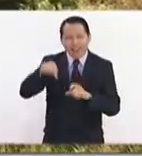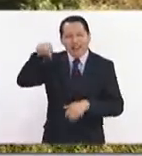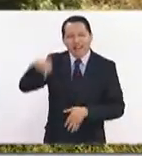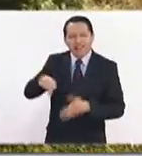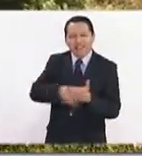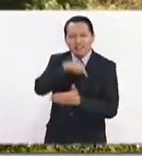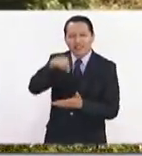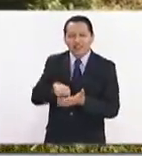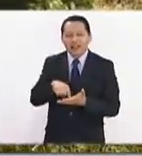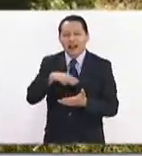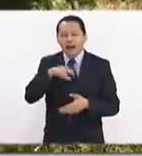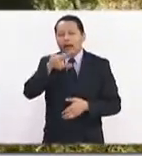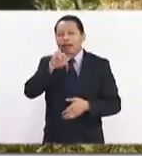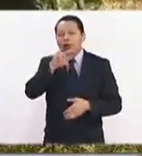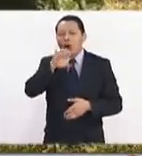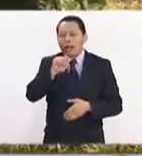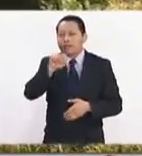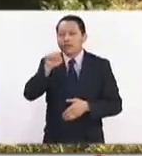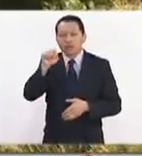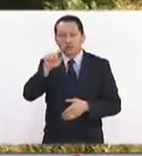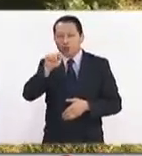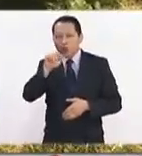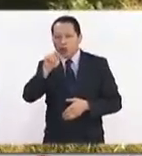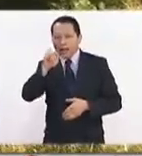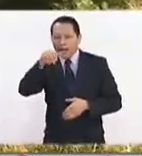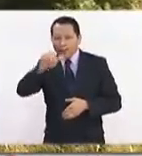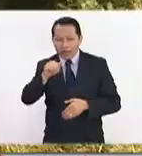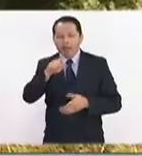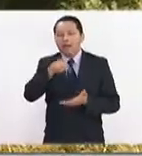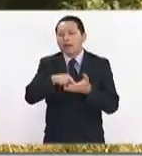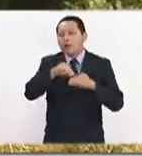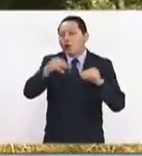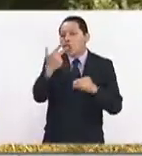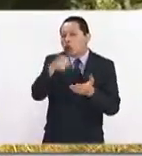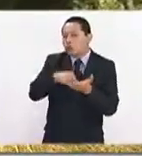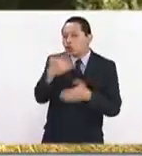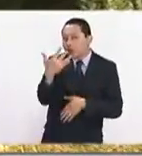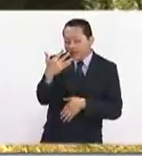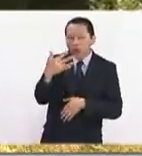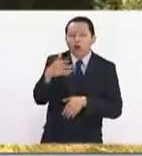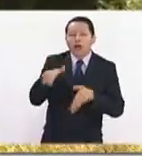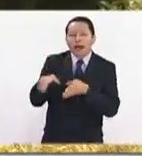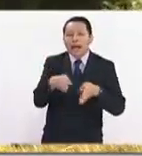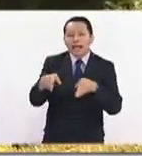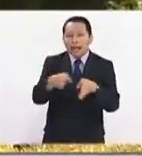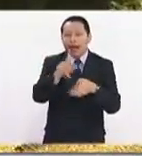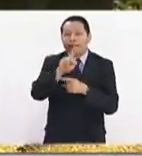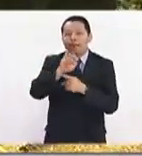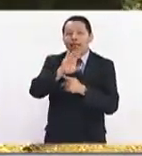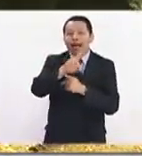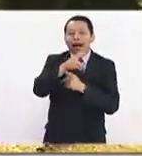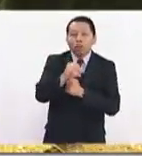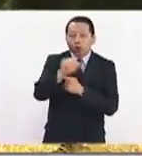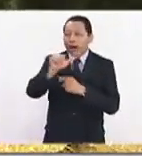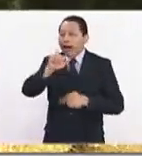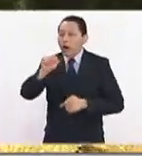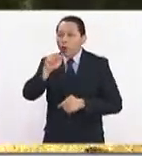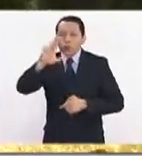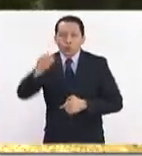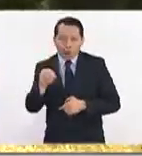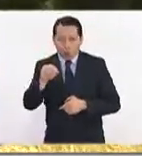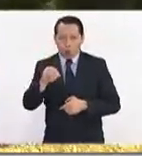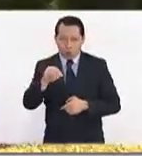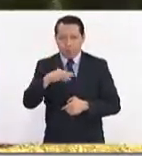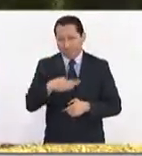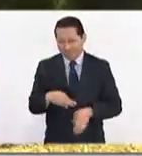el ejido de San Nicolás Totolapan, a la altura del kilómetro 11.5 de la carretera Picacho a Jusco. Aquí, todas las